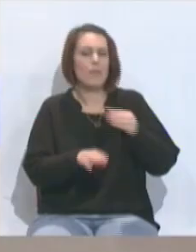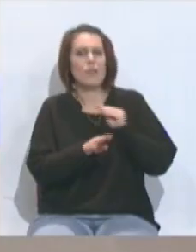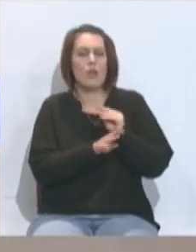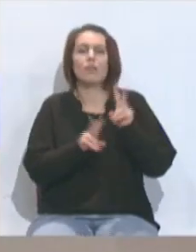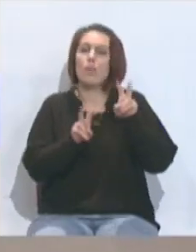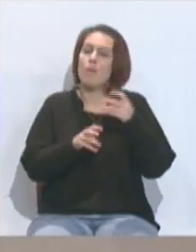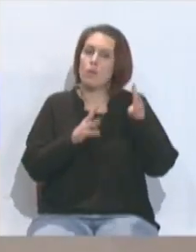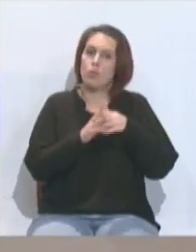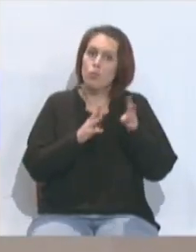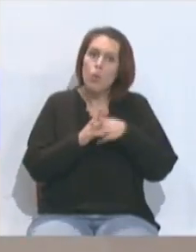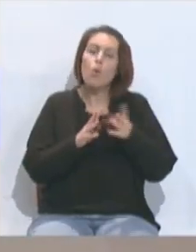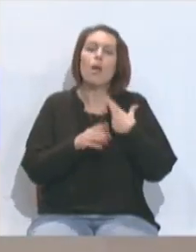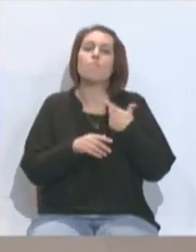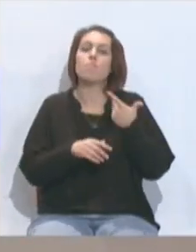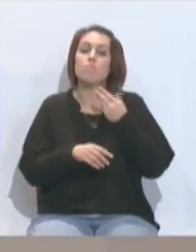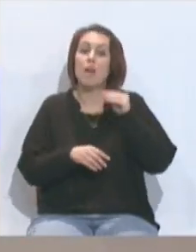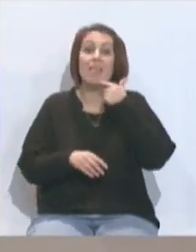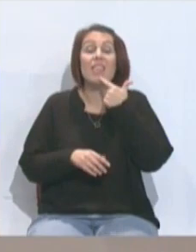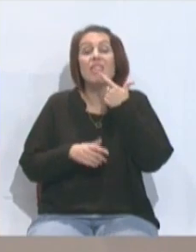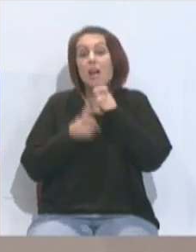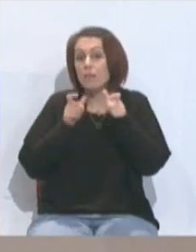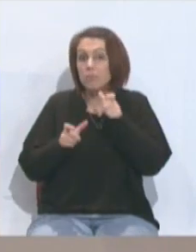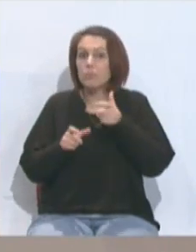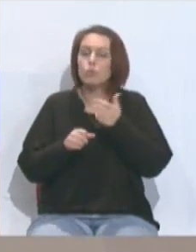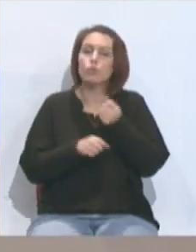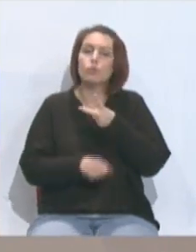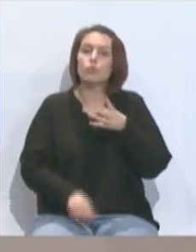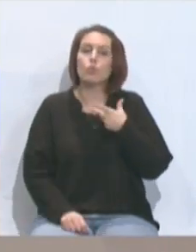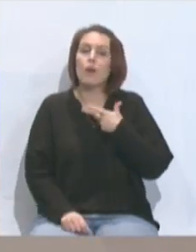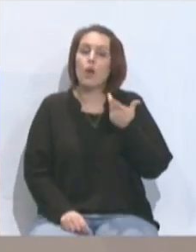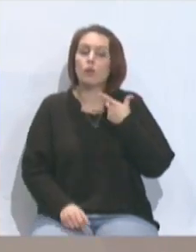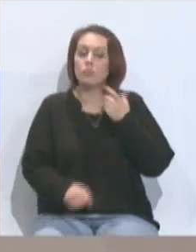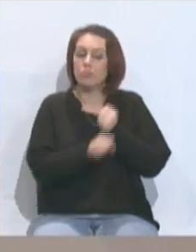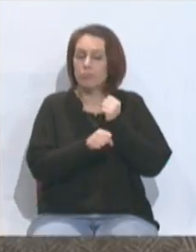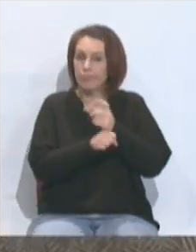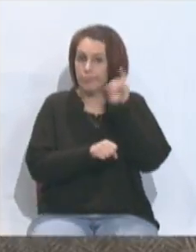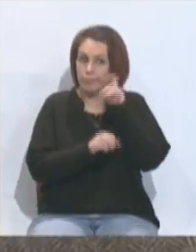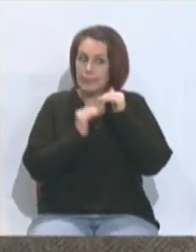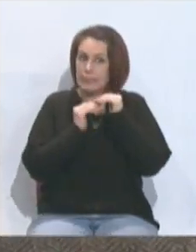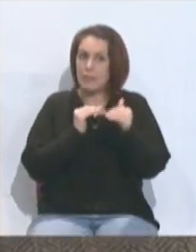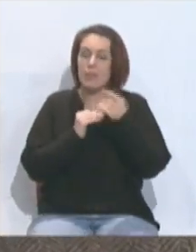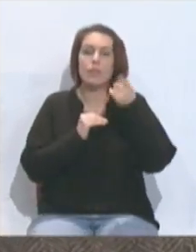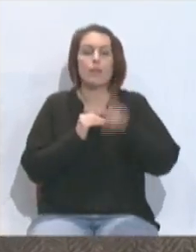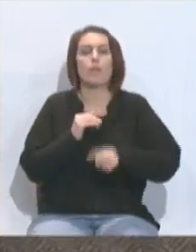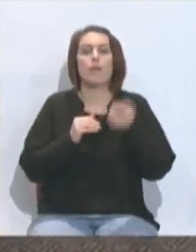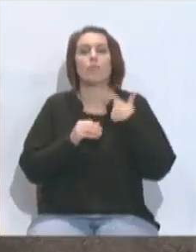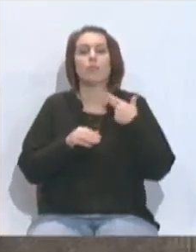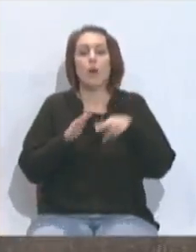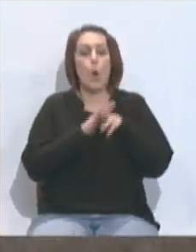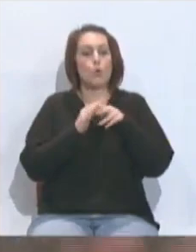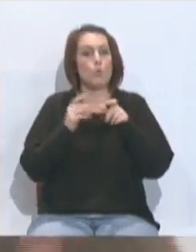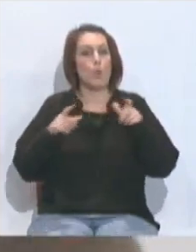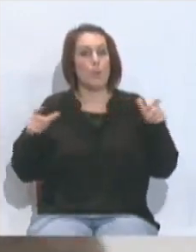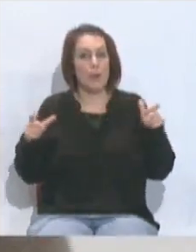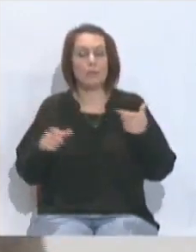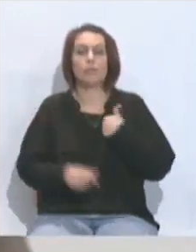en infraestructuras, el incremento, según sus palabras, en el número de plantilla docente estable y en el aumento de los recursos.